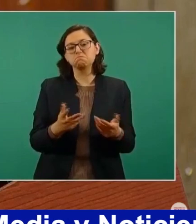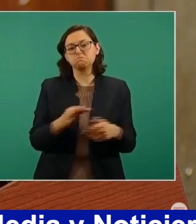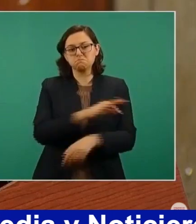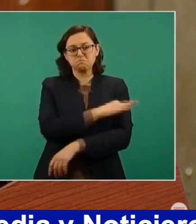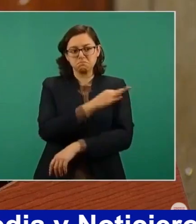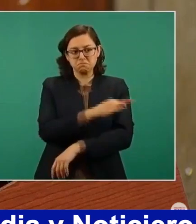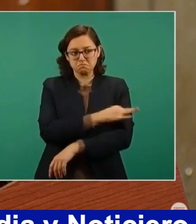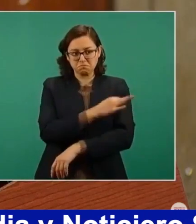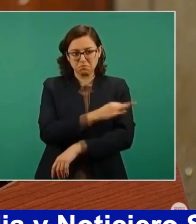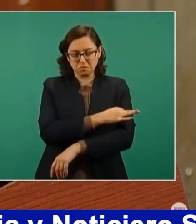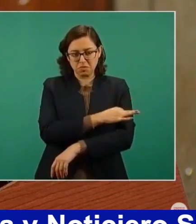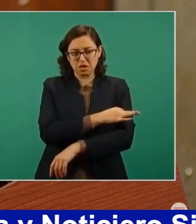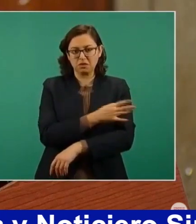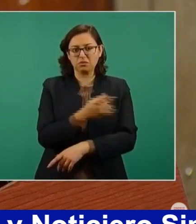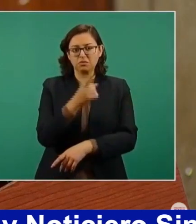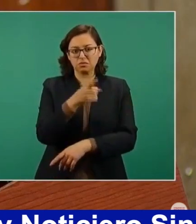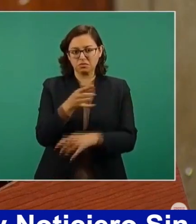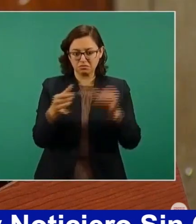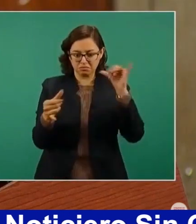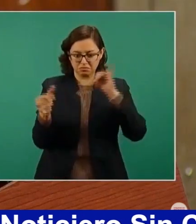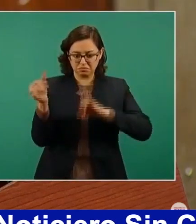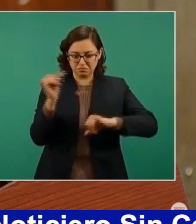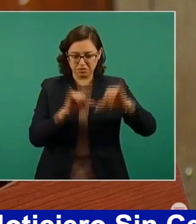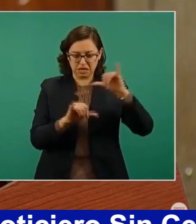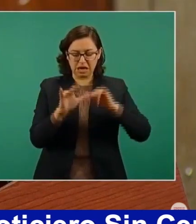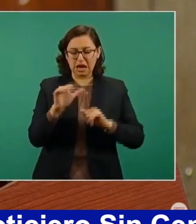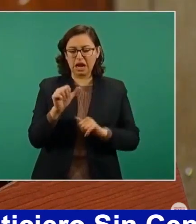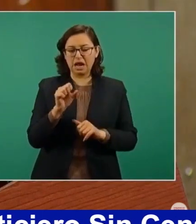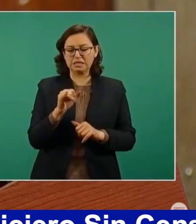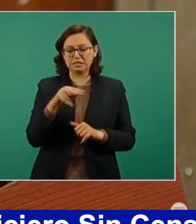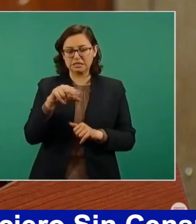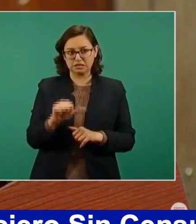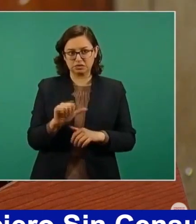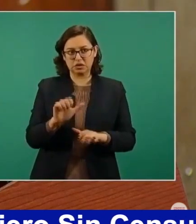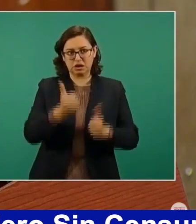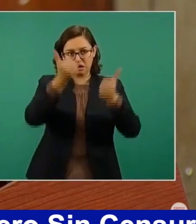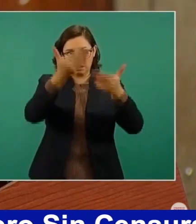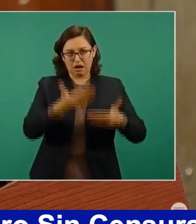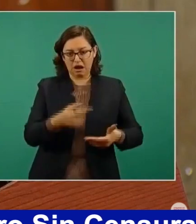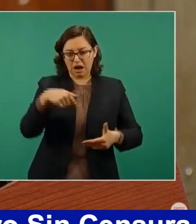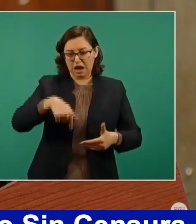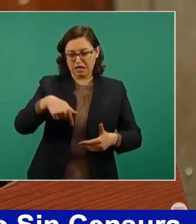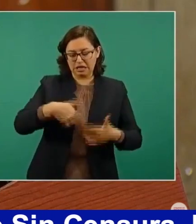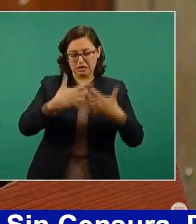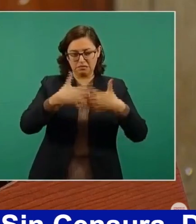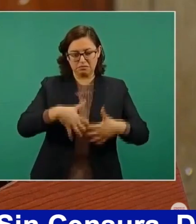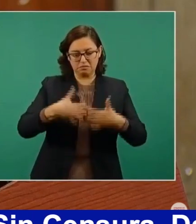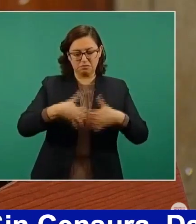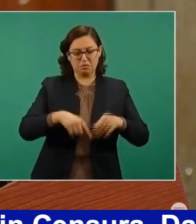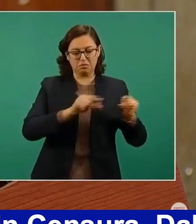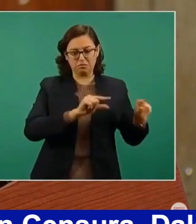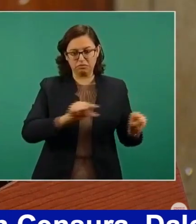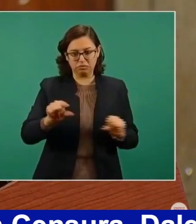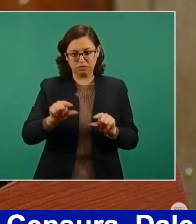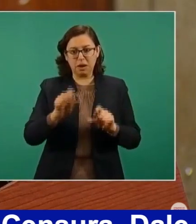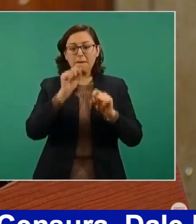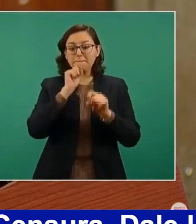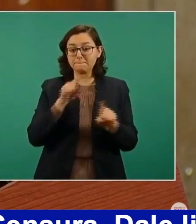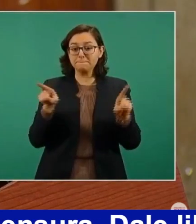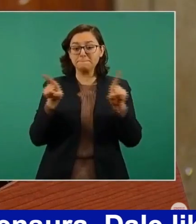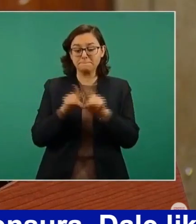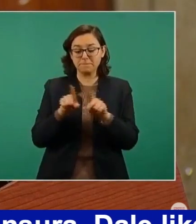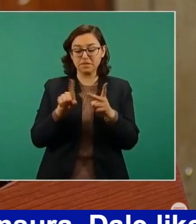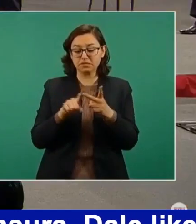principio activo del laboratorio CanSino, y también desde luego lo que se está haciendo con AstraZeneca